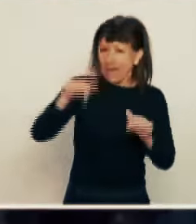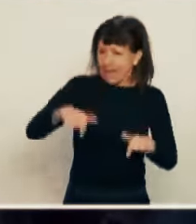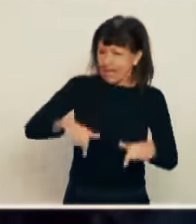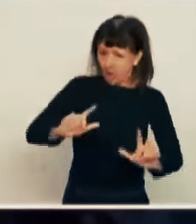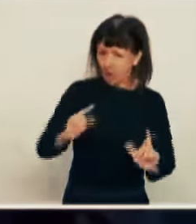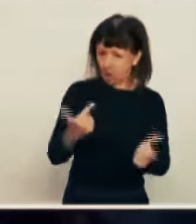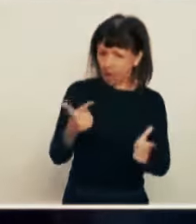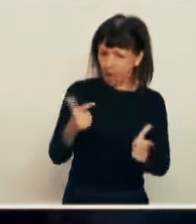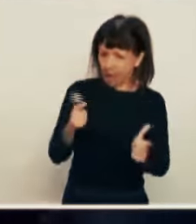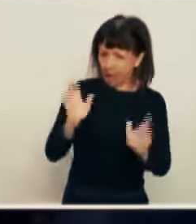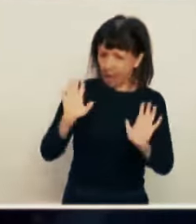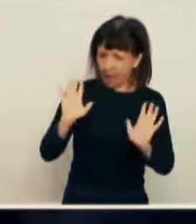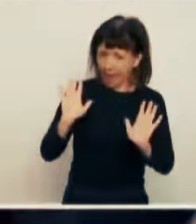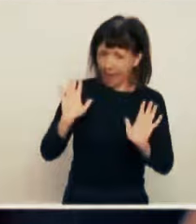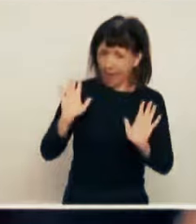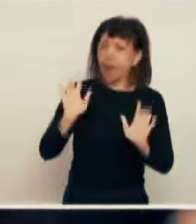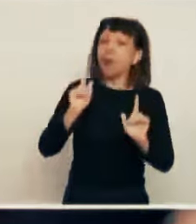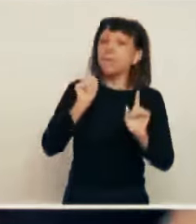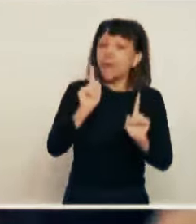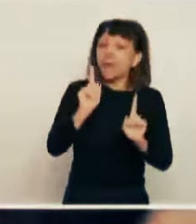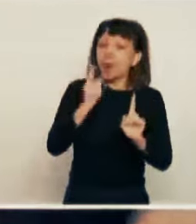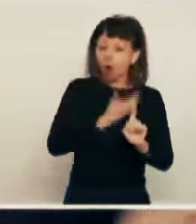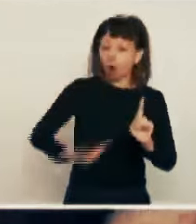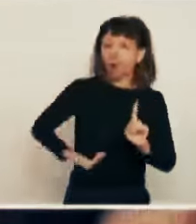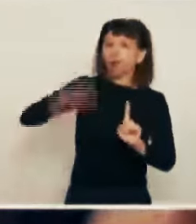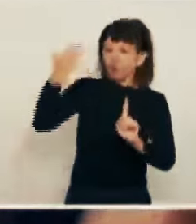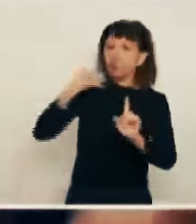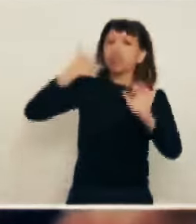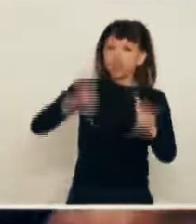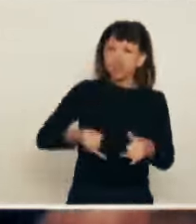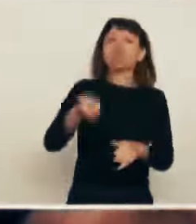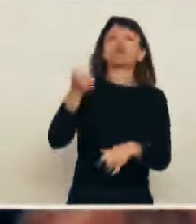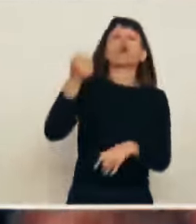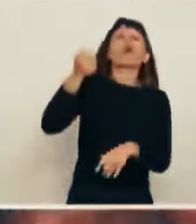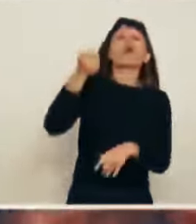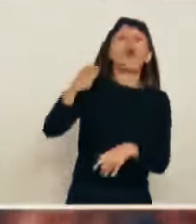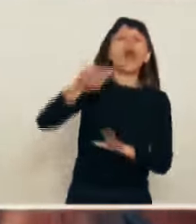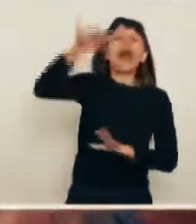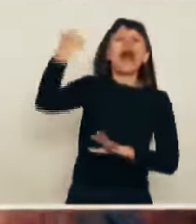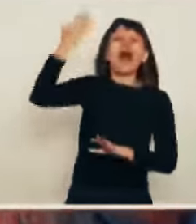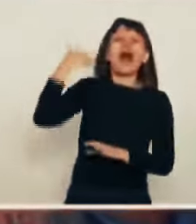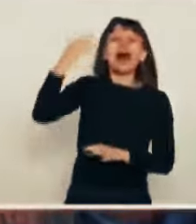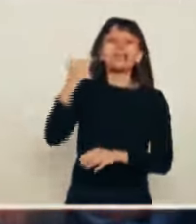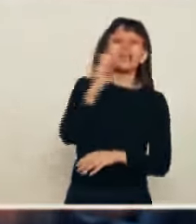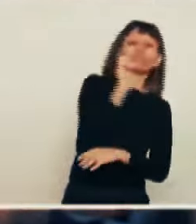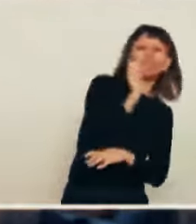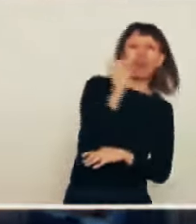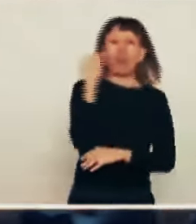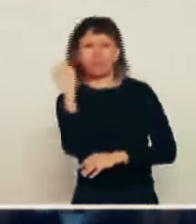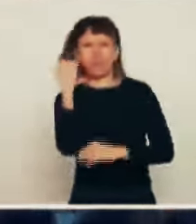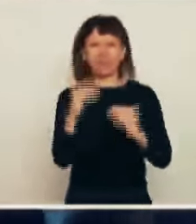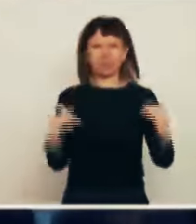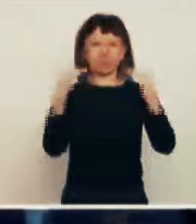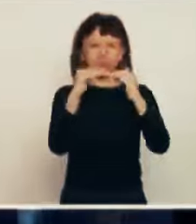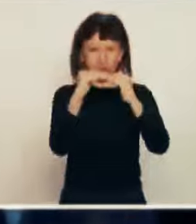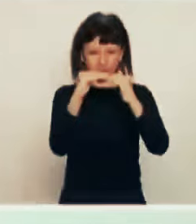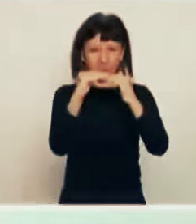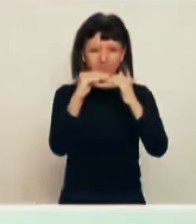Que sí lo tuvo el gobierno anterior, que fue la convertibilidad. Una convertibilidad